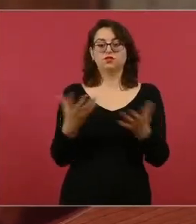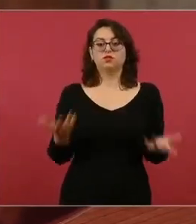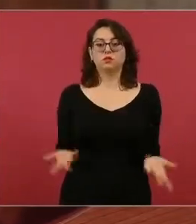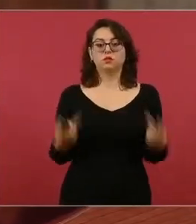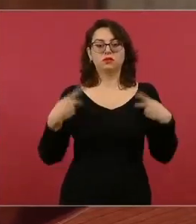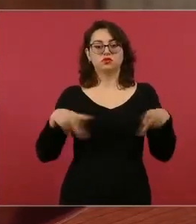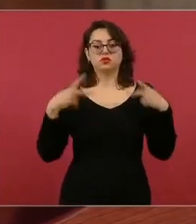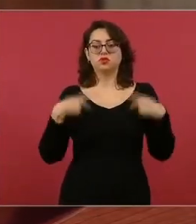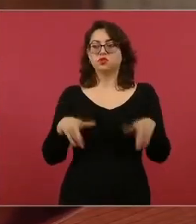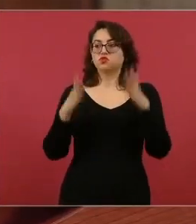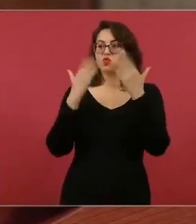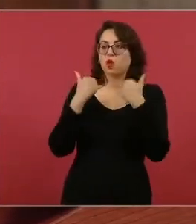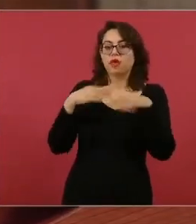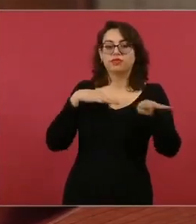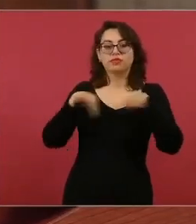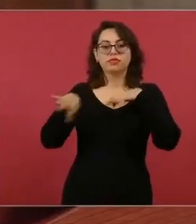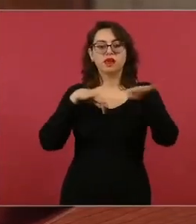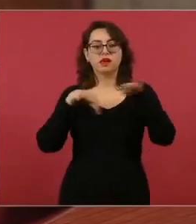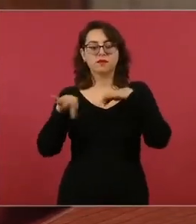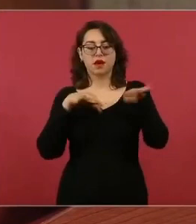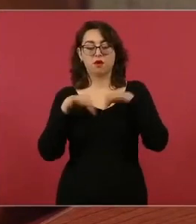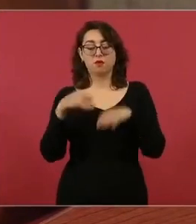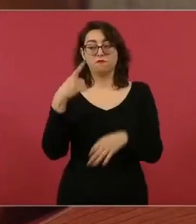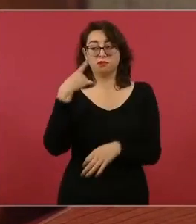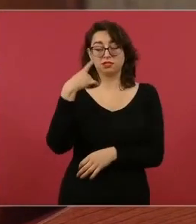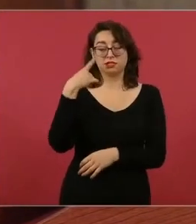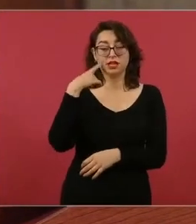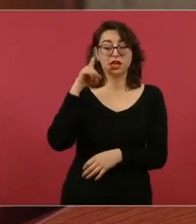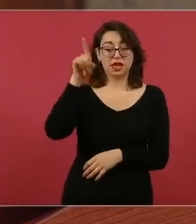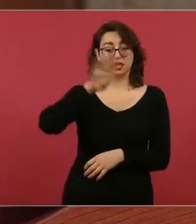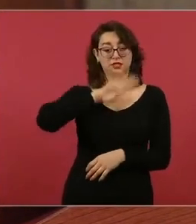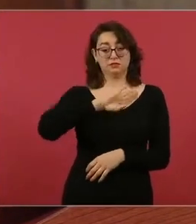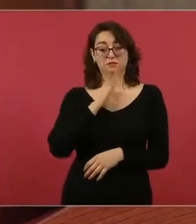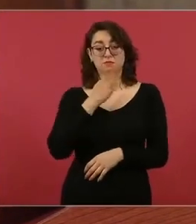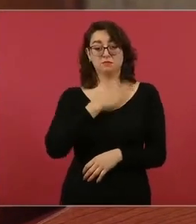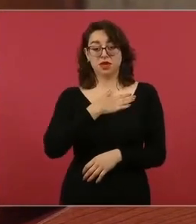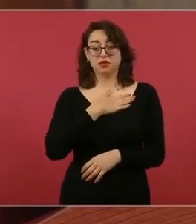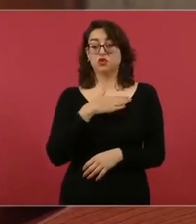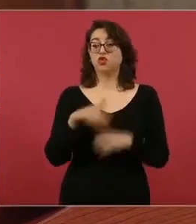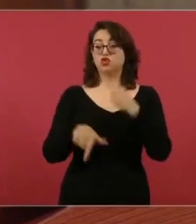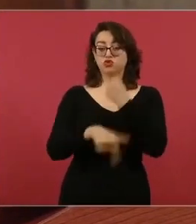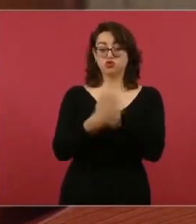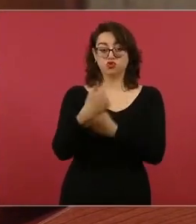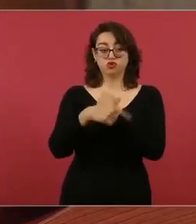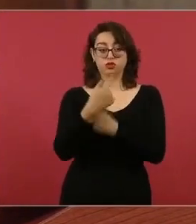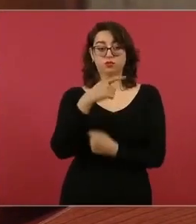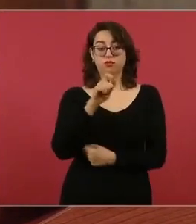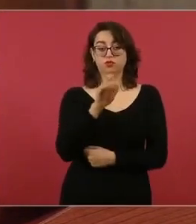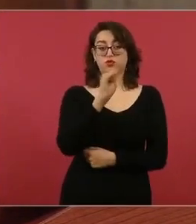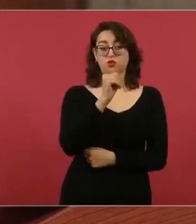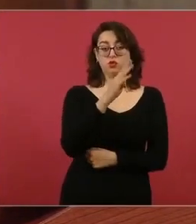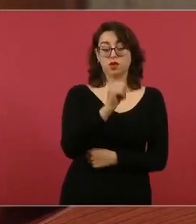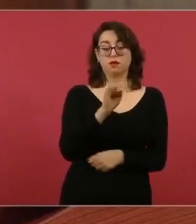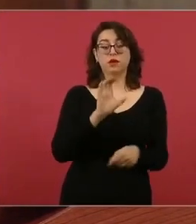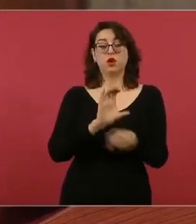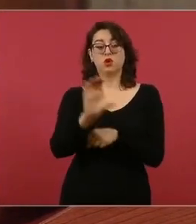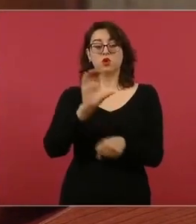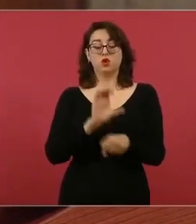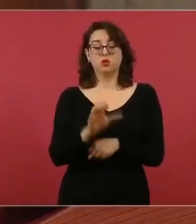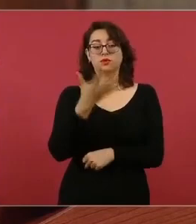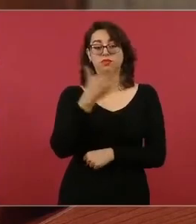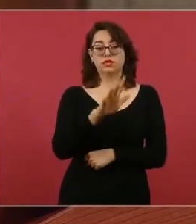España tiene un desempleo de 12.9, Colombia 10.7,